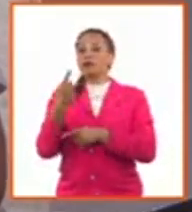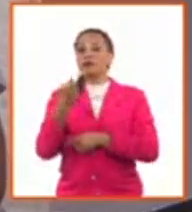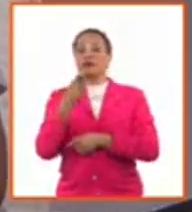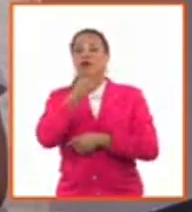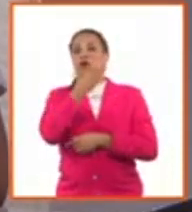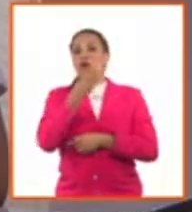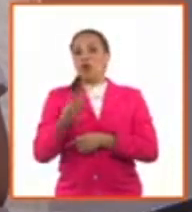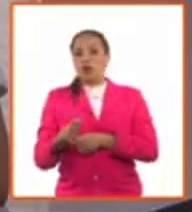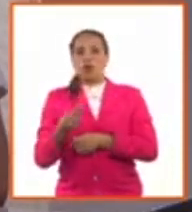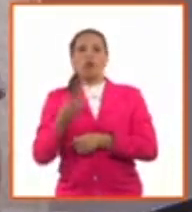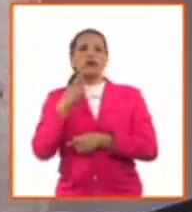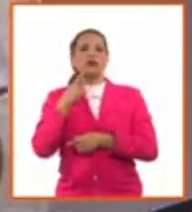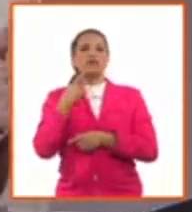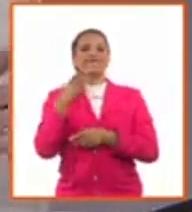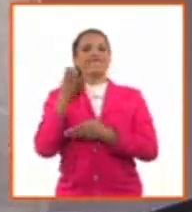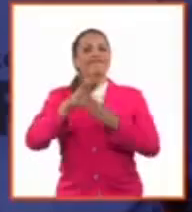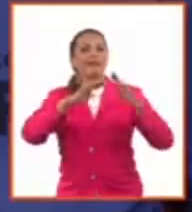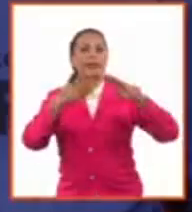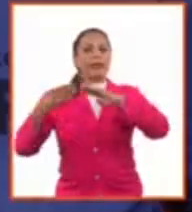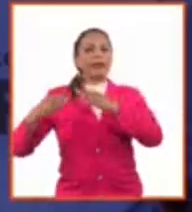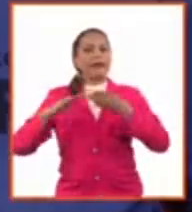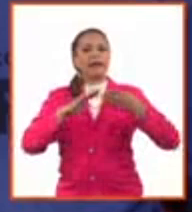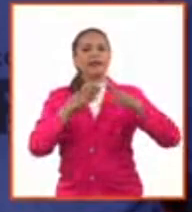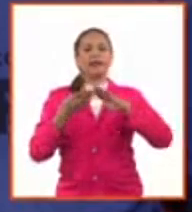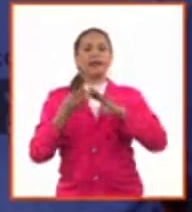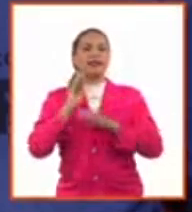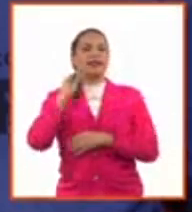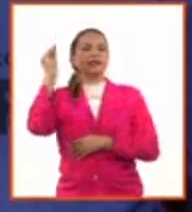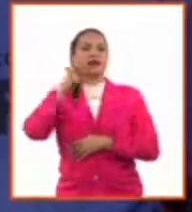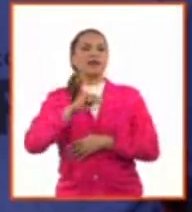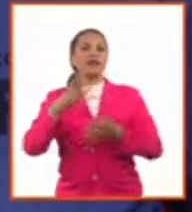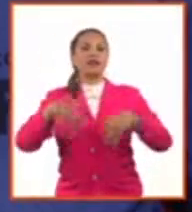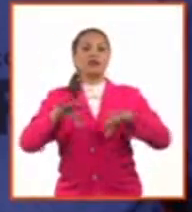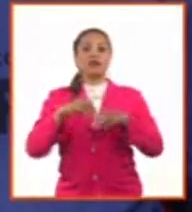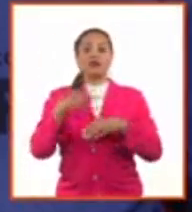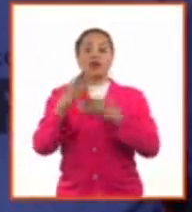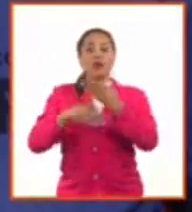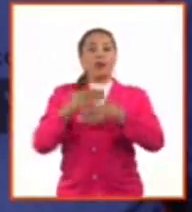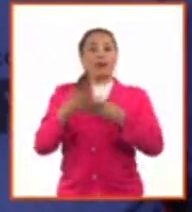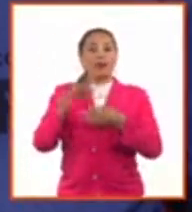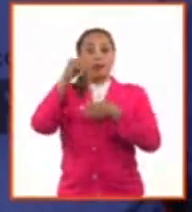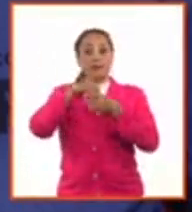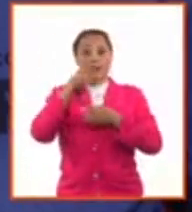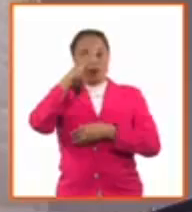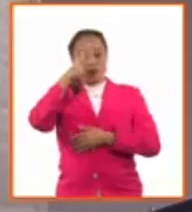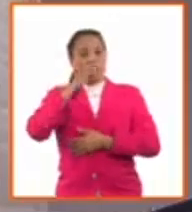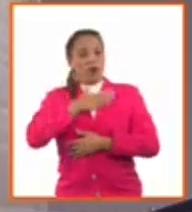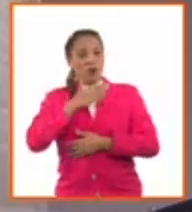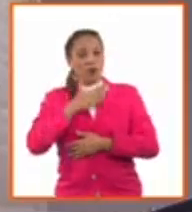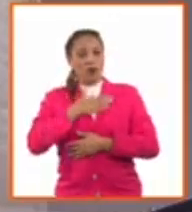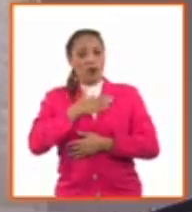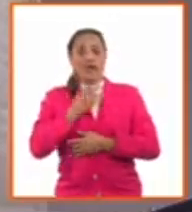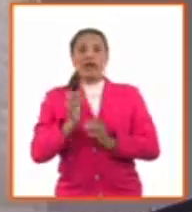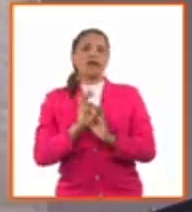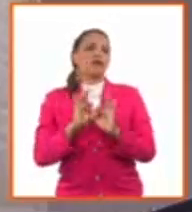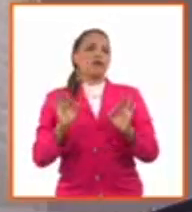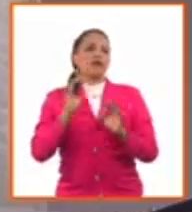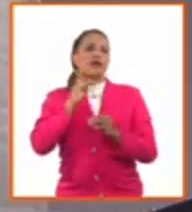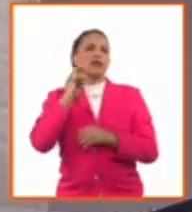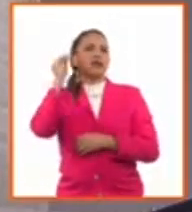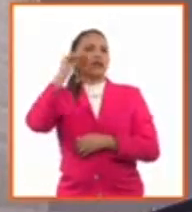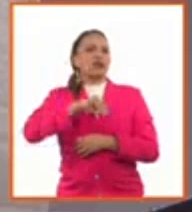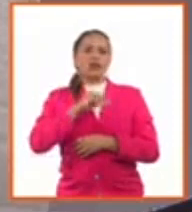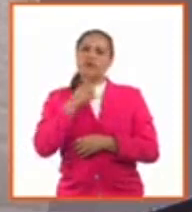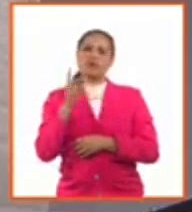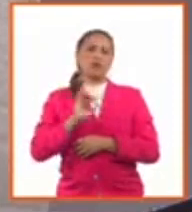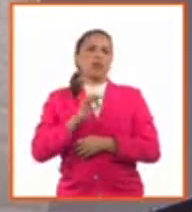cuestionarse si es suficiente, mencionábamos, con conocer nuestras situaciones problemáticas. Yo creo que no es suficiente con